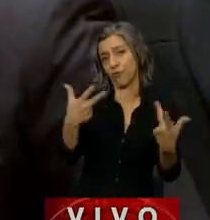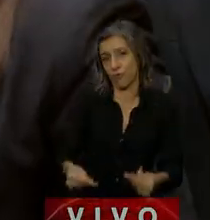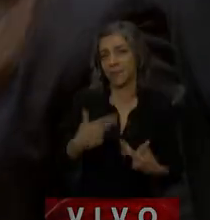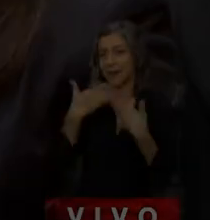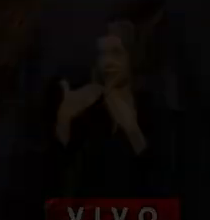diputada